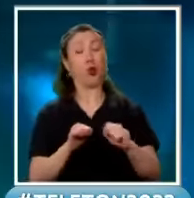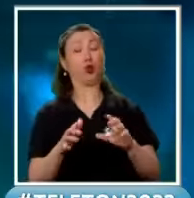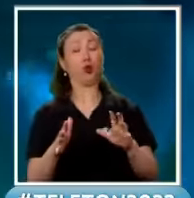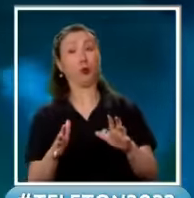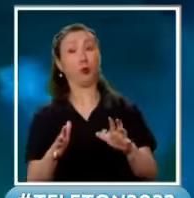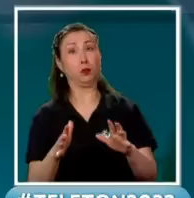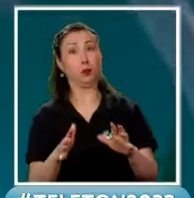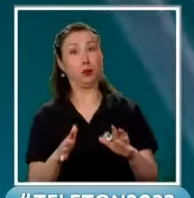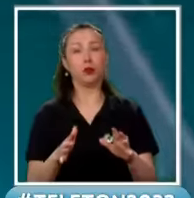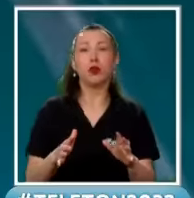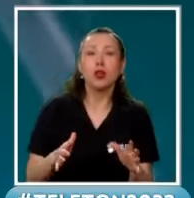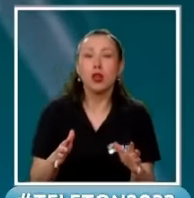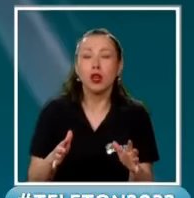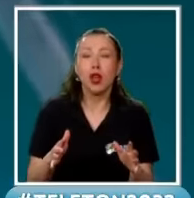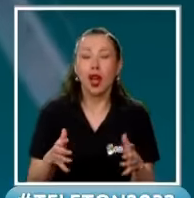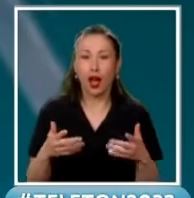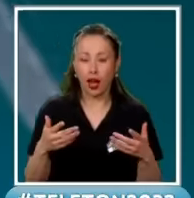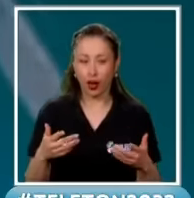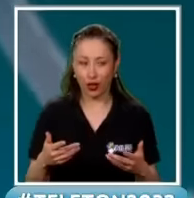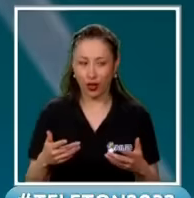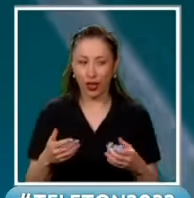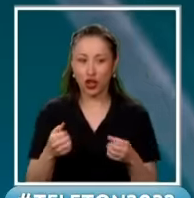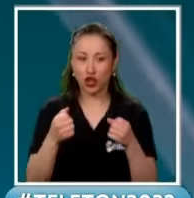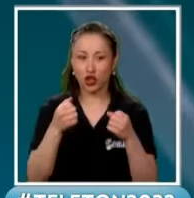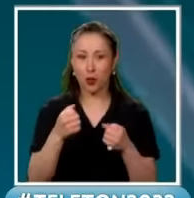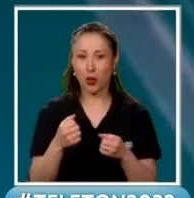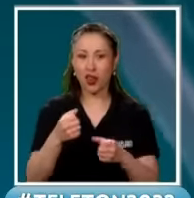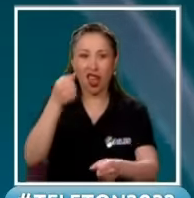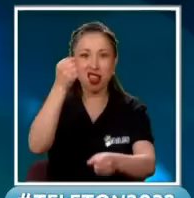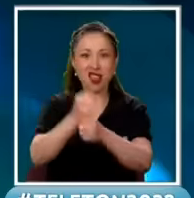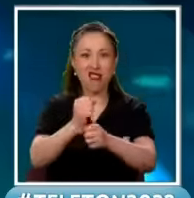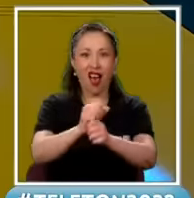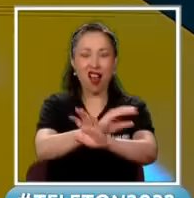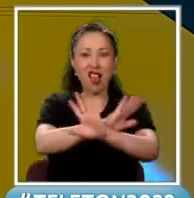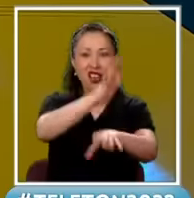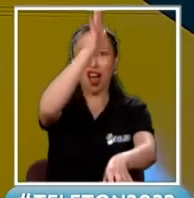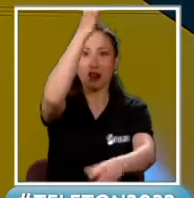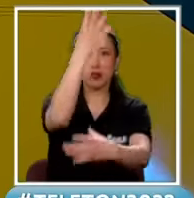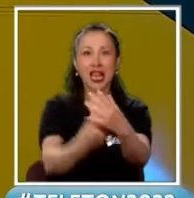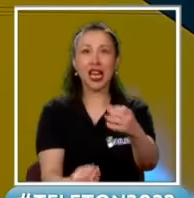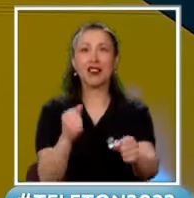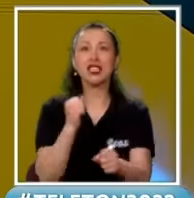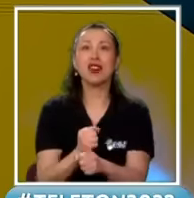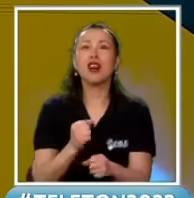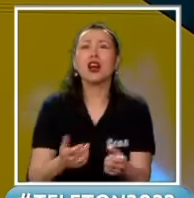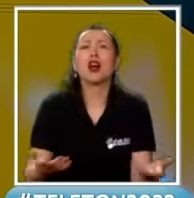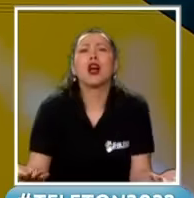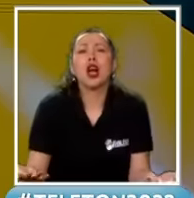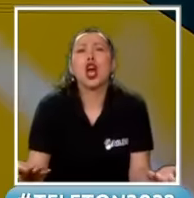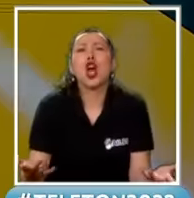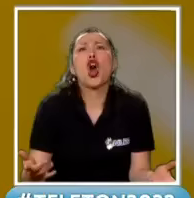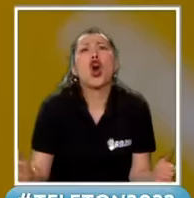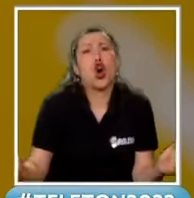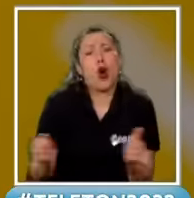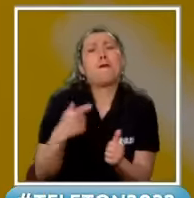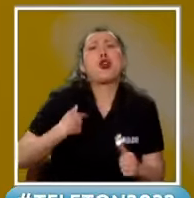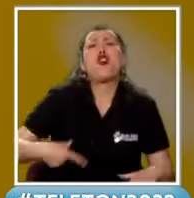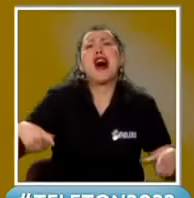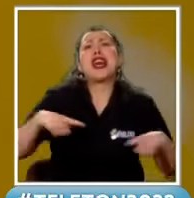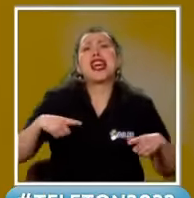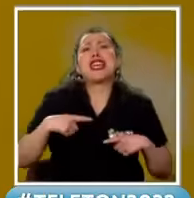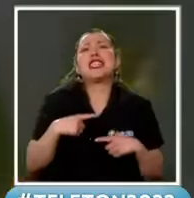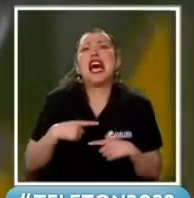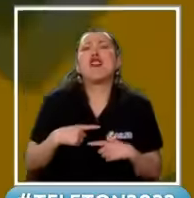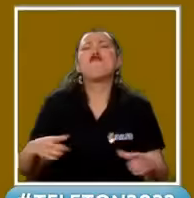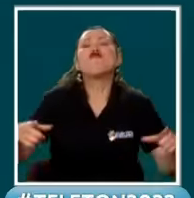Predecir los movimientos telúricos. O sea que ahora yo podría dejar de trabajar. ¡Conmigo vas a poder descansar, flojo de